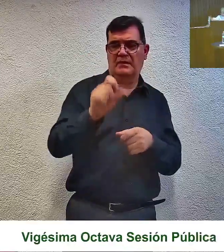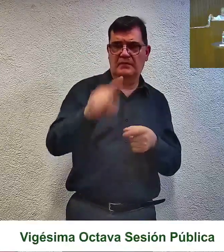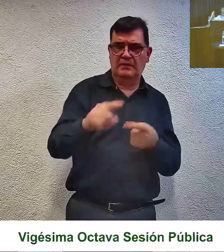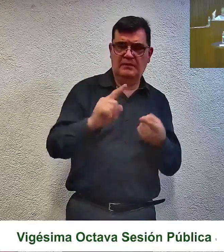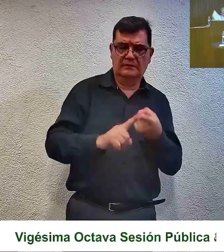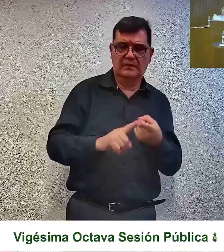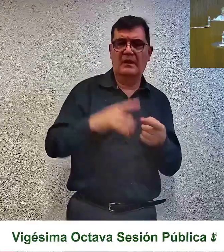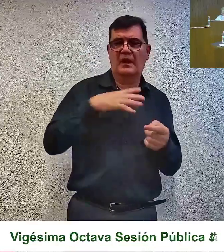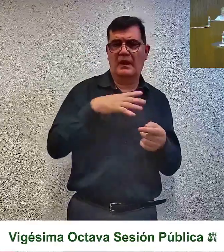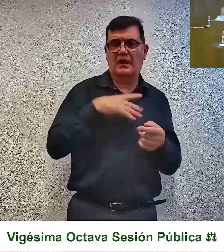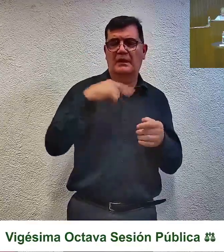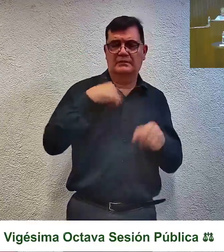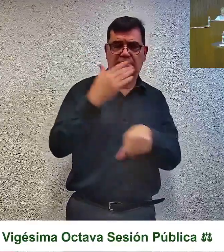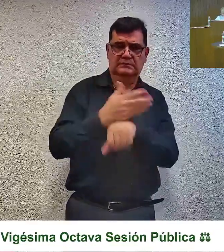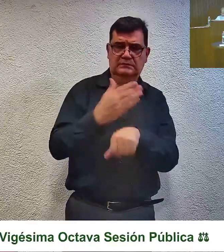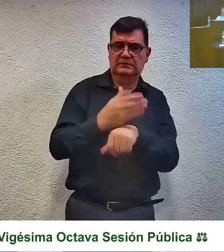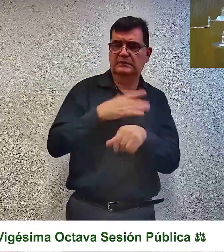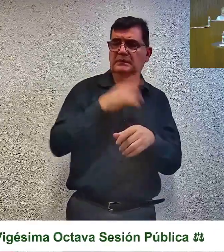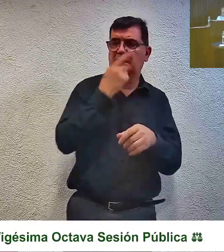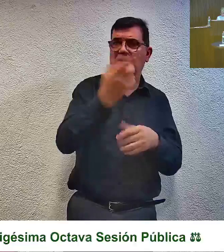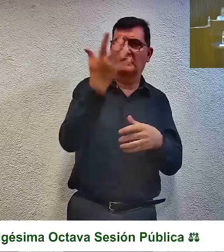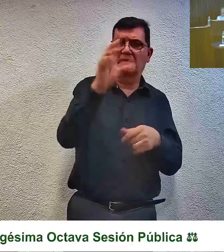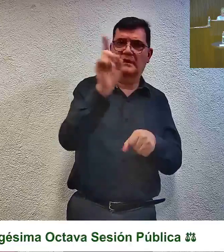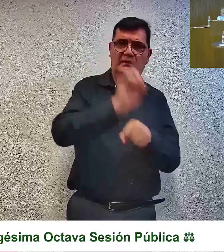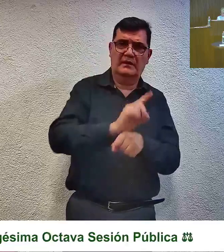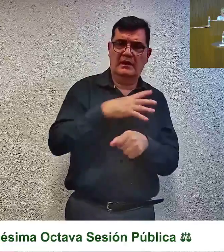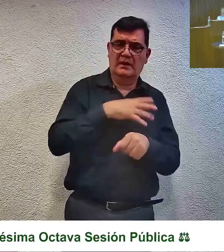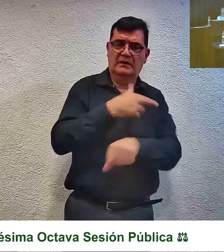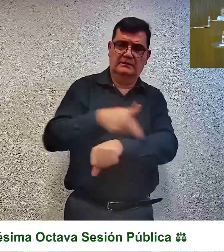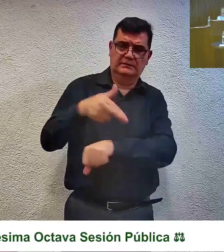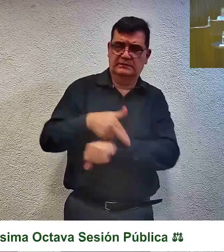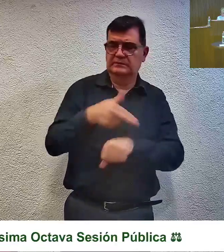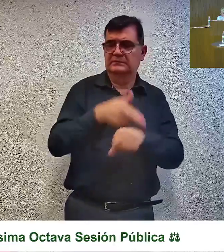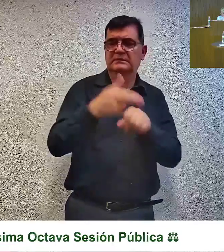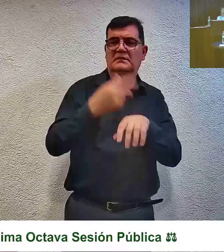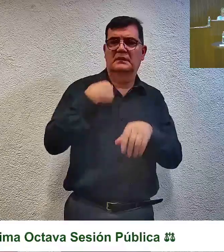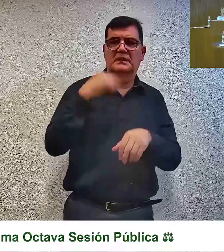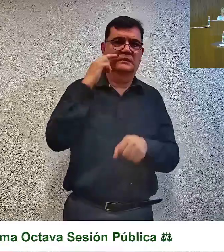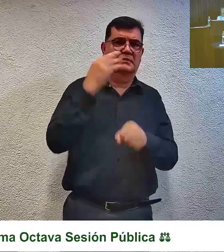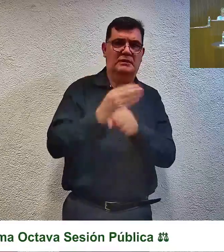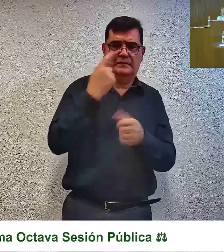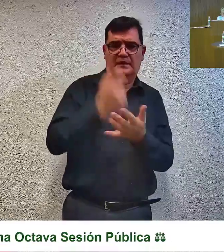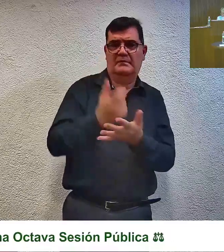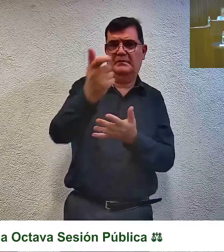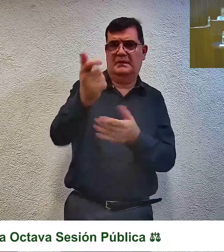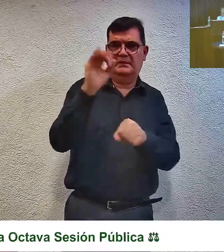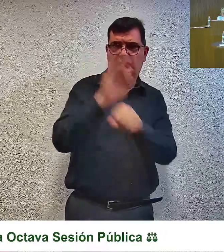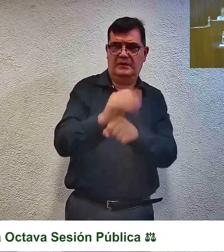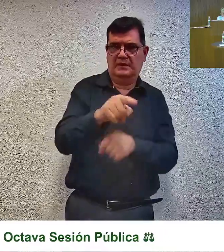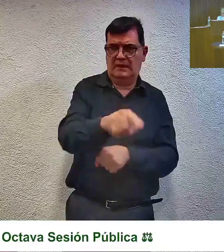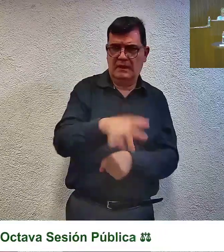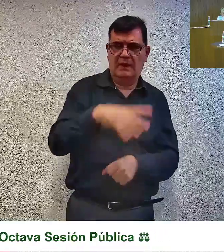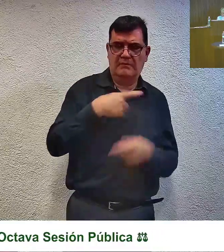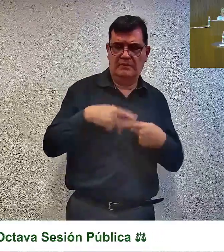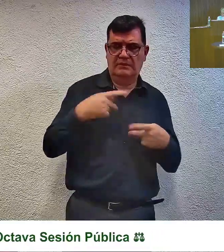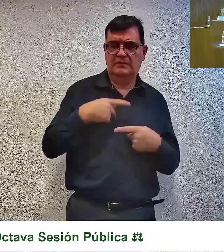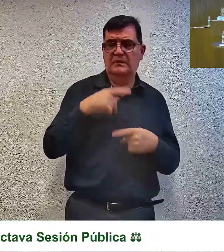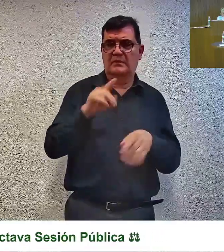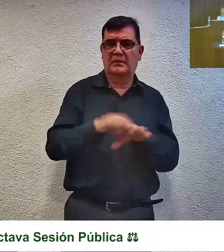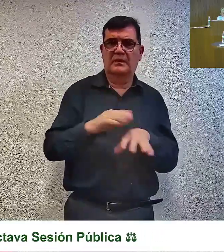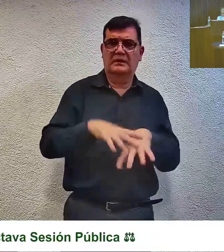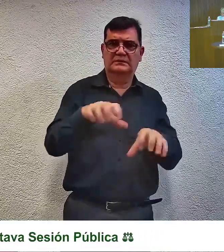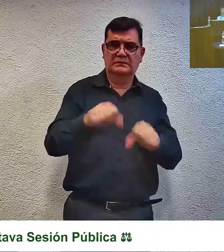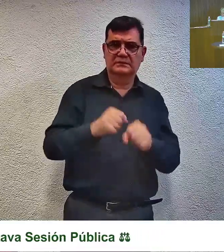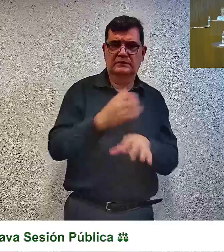1. En la sentencia se concedieron 10 días hábiles a la responsable para que realizara el pago a favor del actor, derivado de la retención de